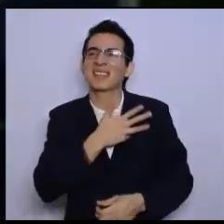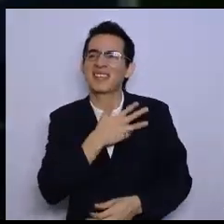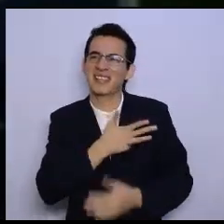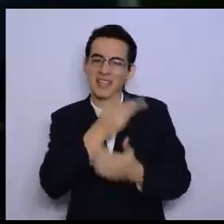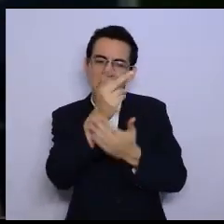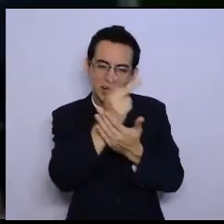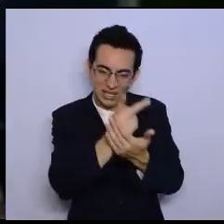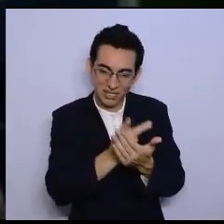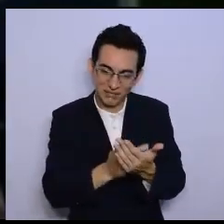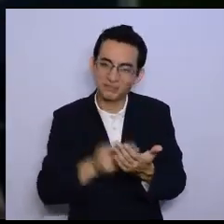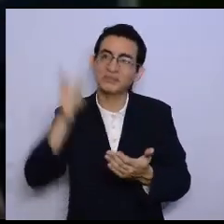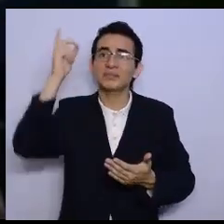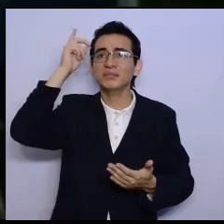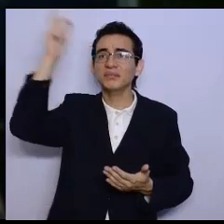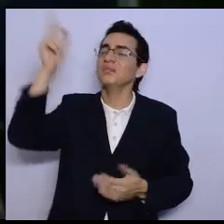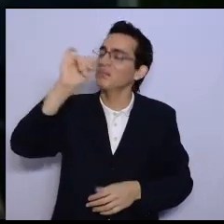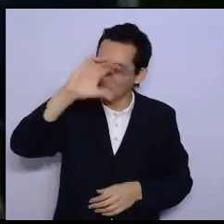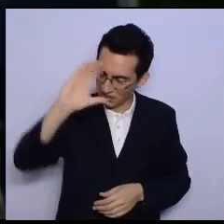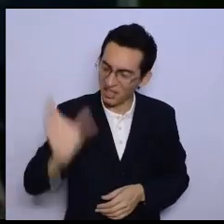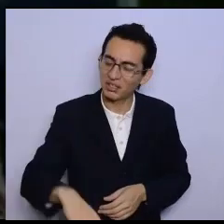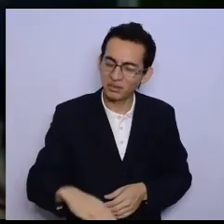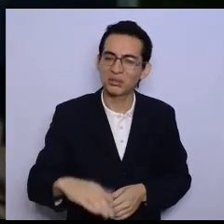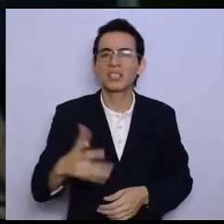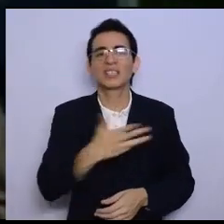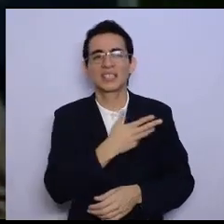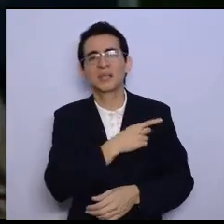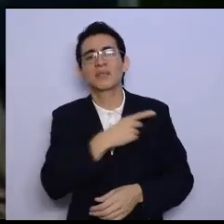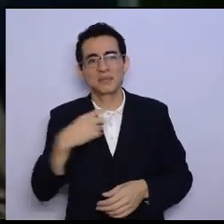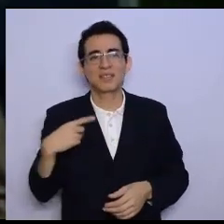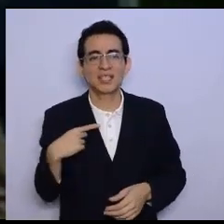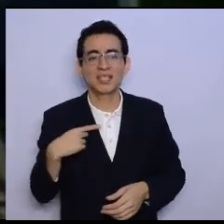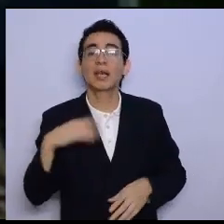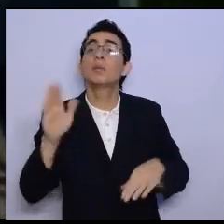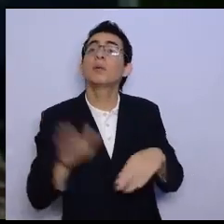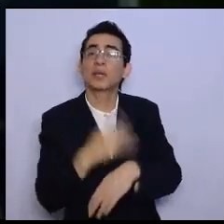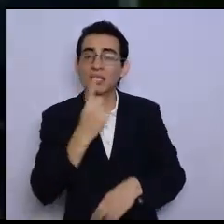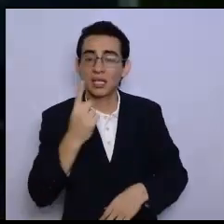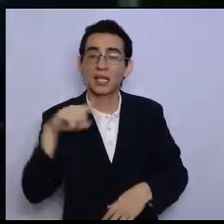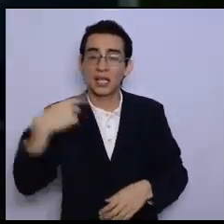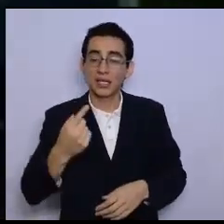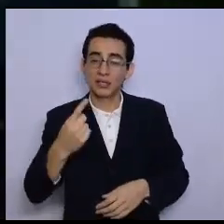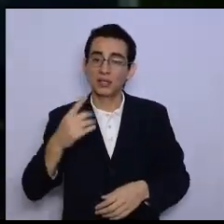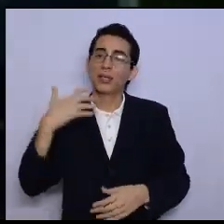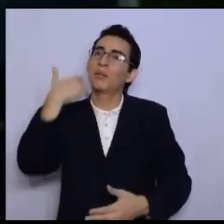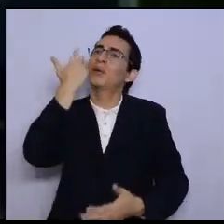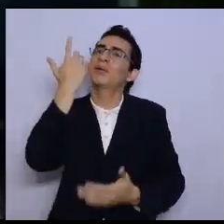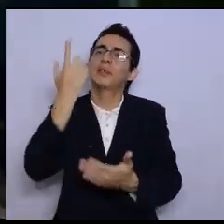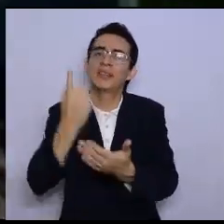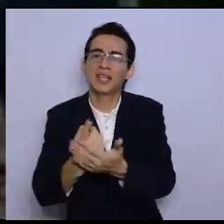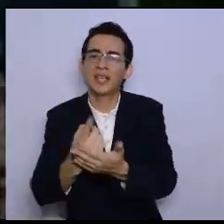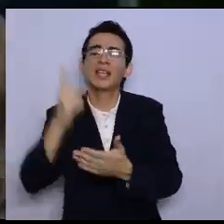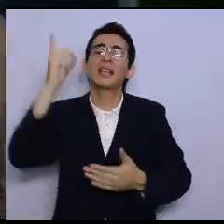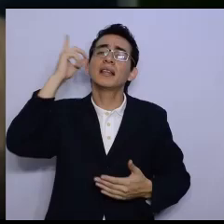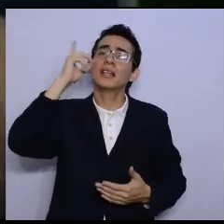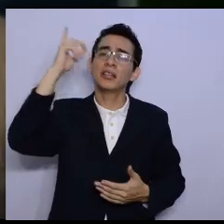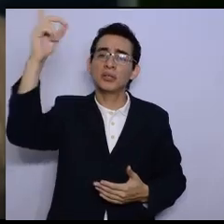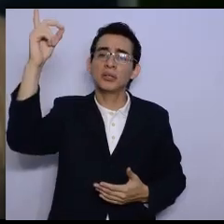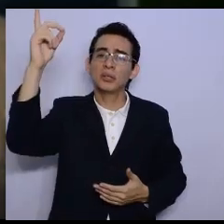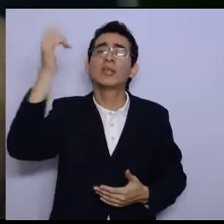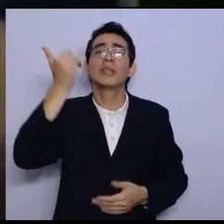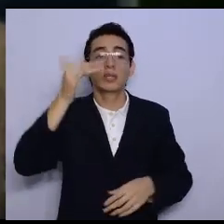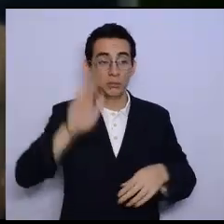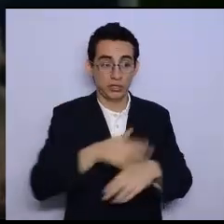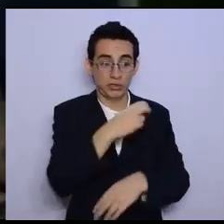seguir adelante en ese propósito. ¿Por qué? Porque era la voluntad de Dios. Aquí vemos